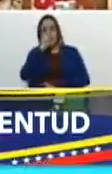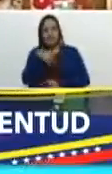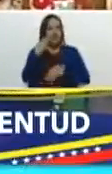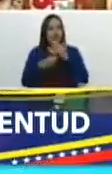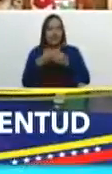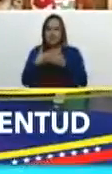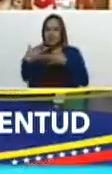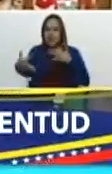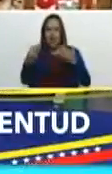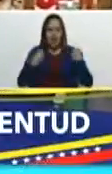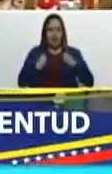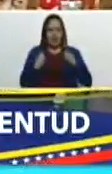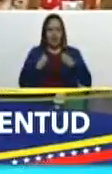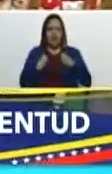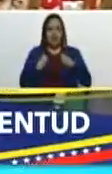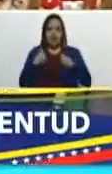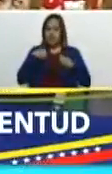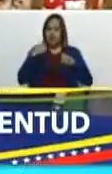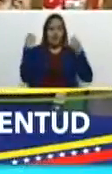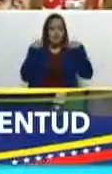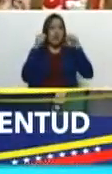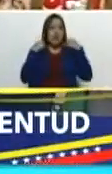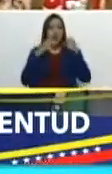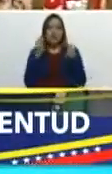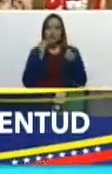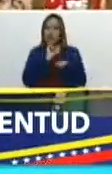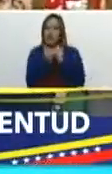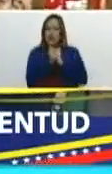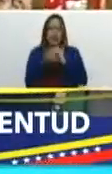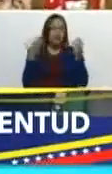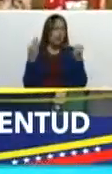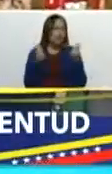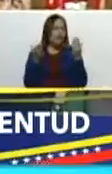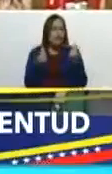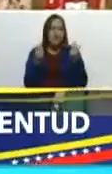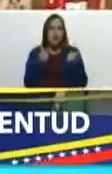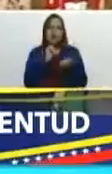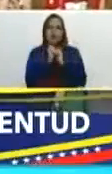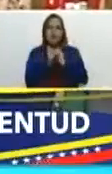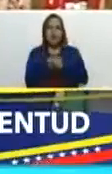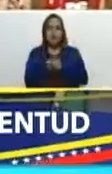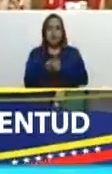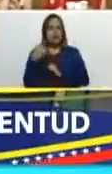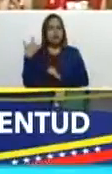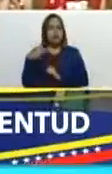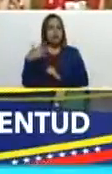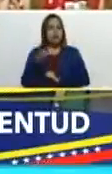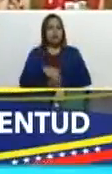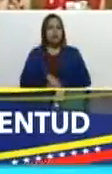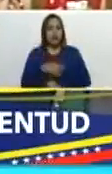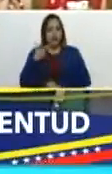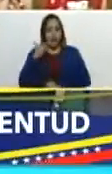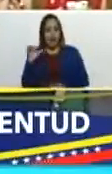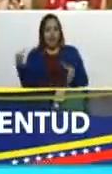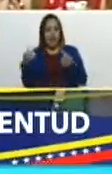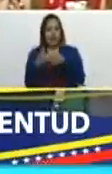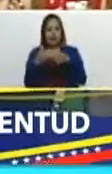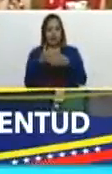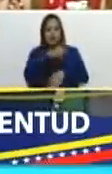vida. Yo practiqué mucho deporte, pero mucho, mucho, mucho, mucho. Tuve una selección nacional de